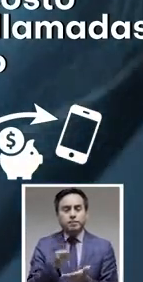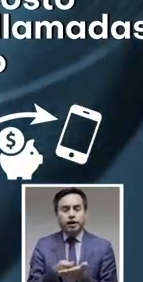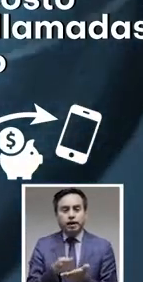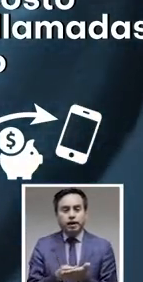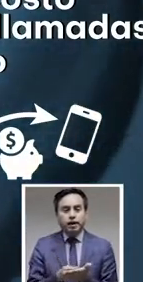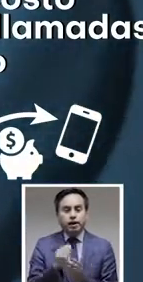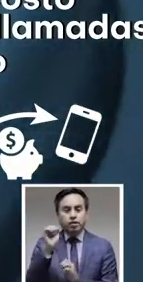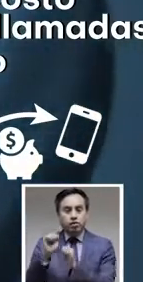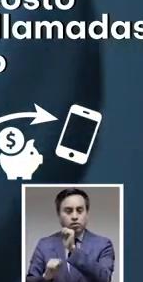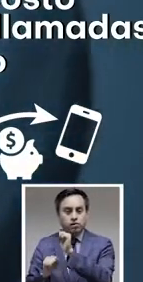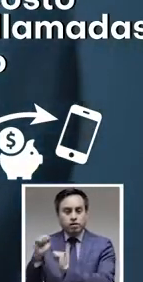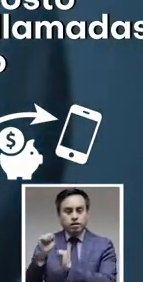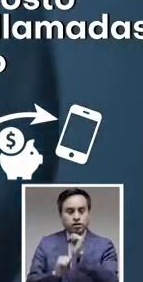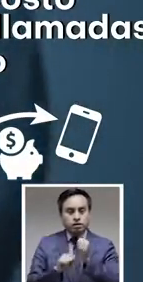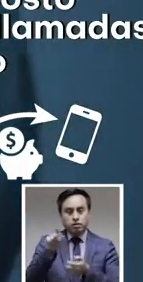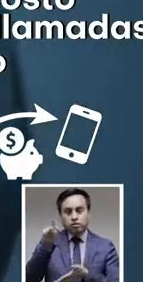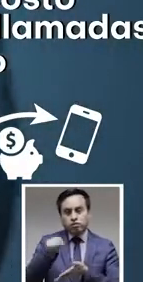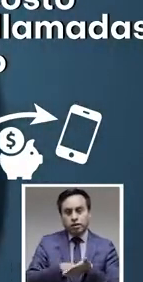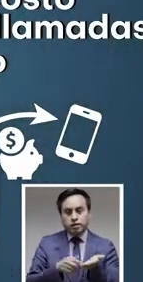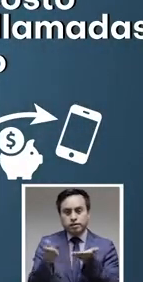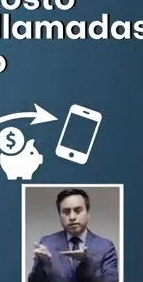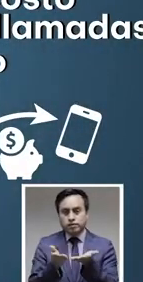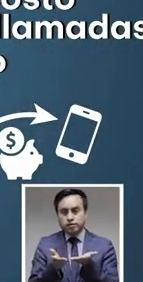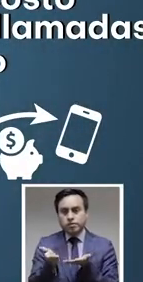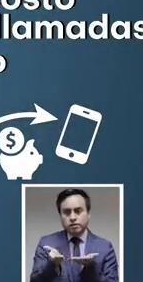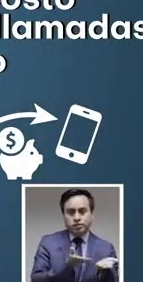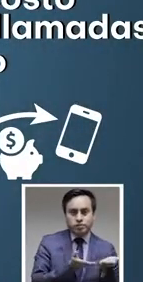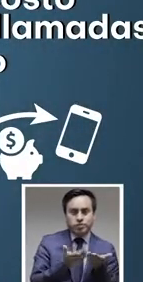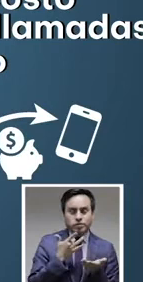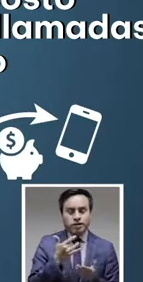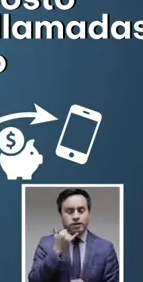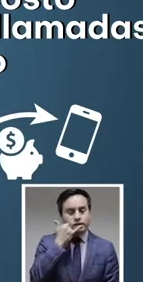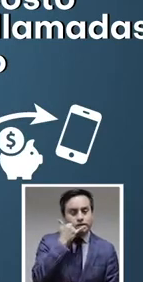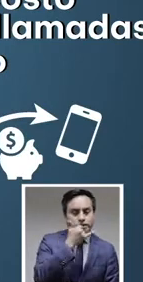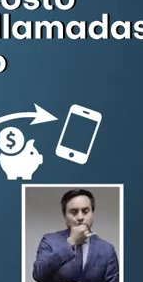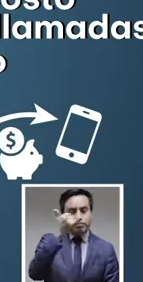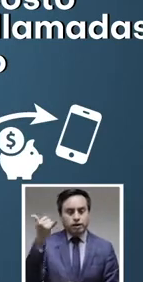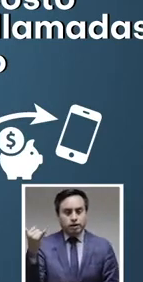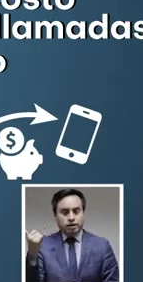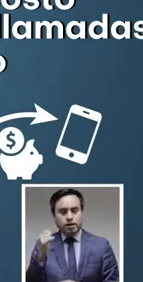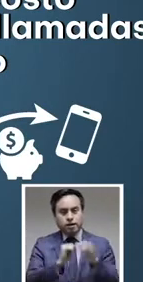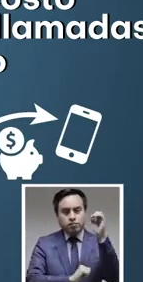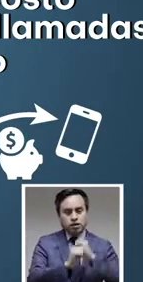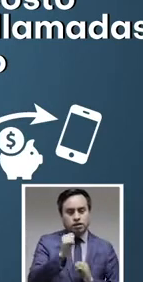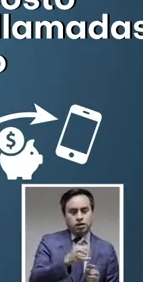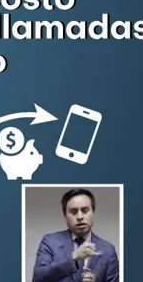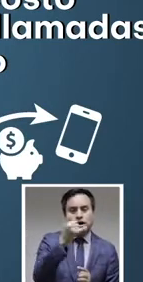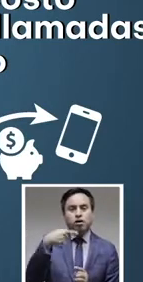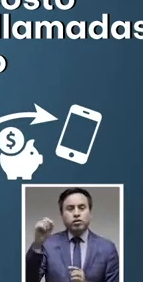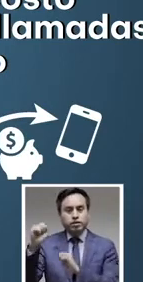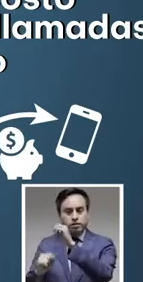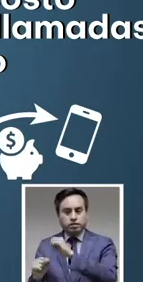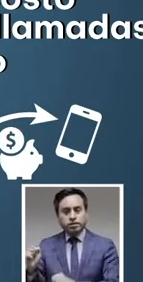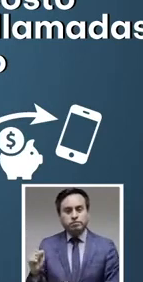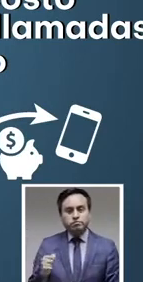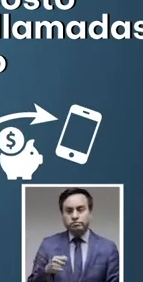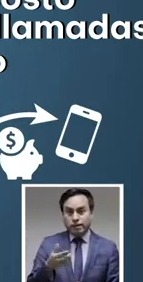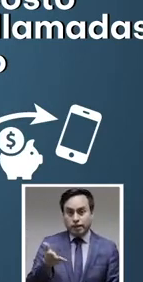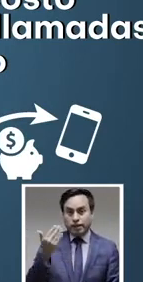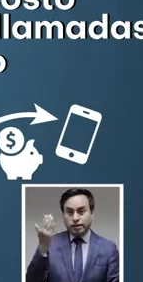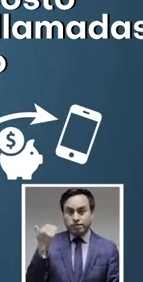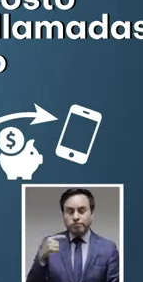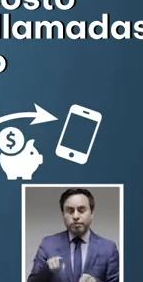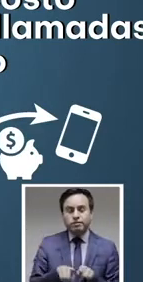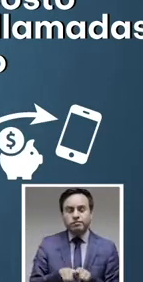entre compañías cuando se contratan servicios entre uno y otro, porque las llamadas salen de una compañía y entran a otra,